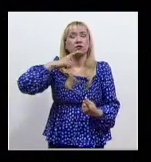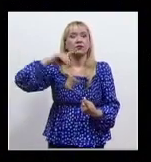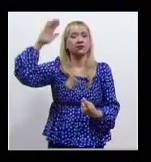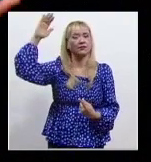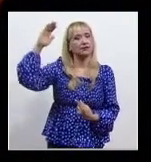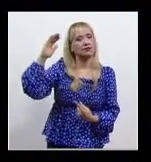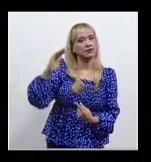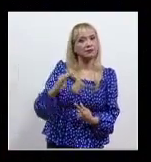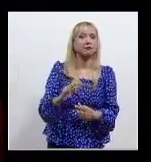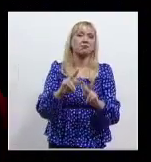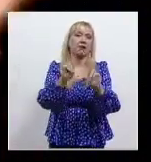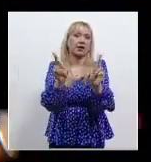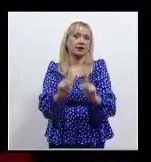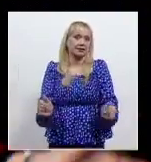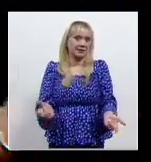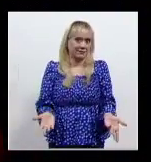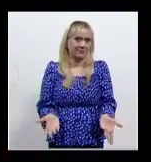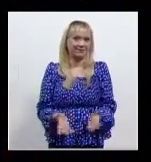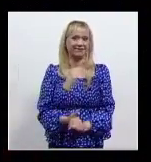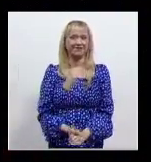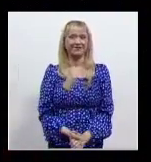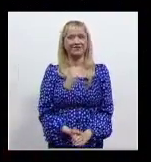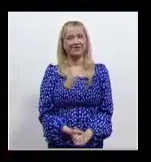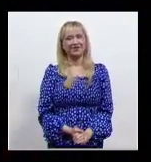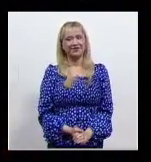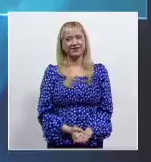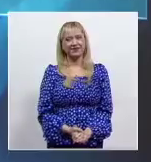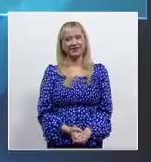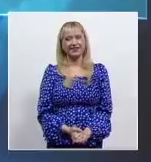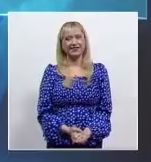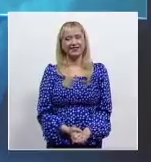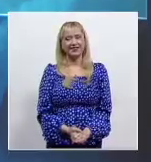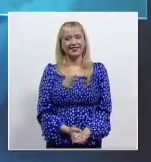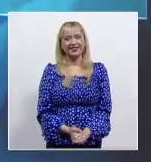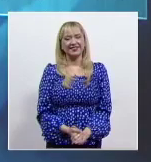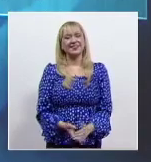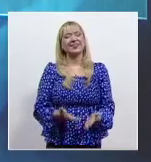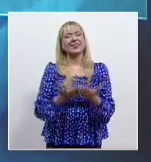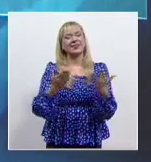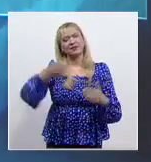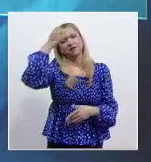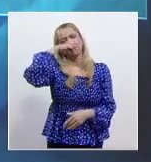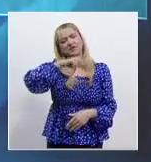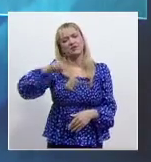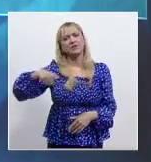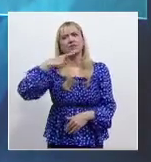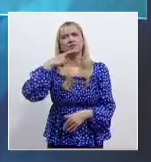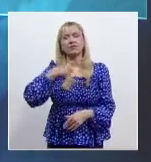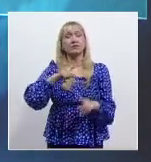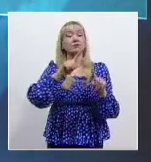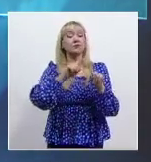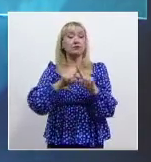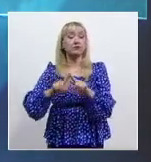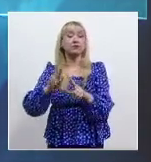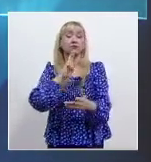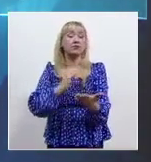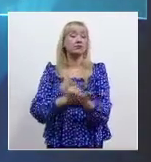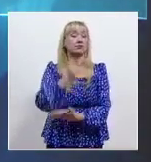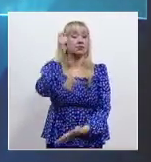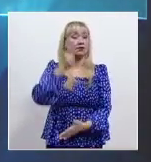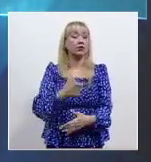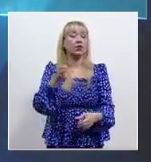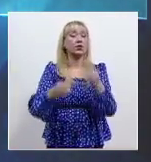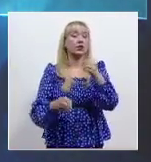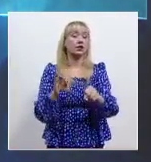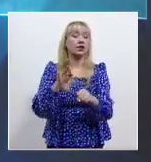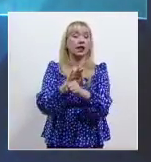del Poder Judicial de la Federación, Juan Carlos González. Especialistas reconocieron diversas sentencias de la Corte que protegen